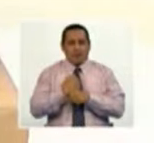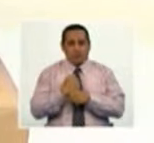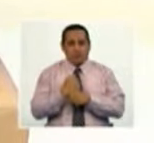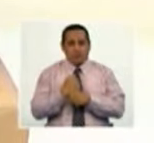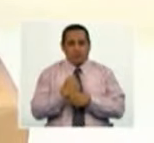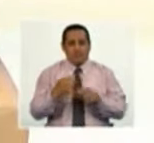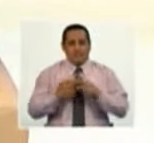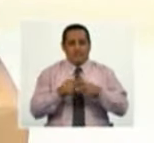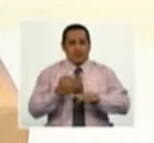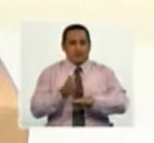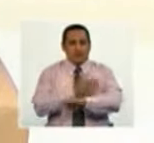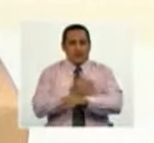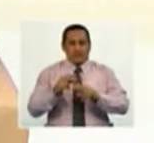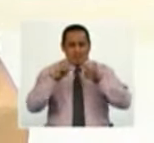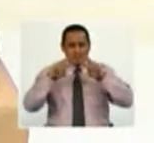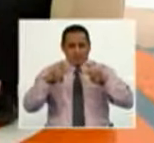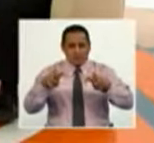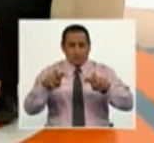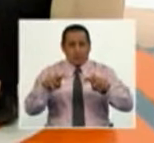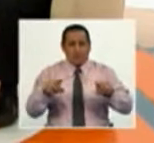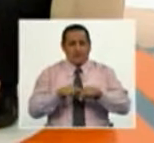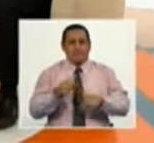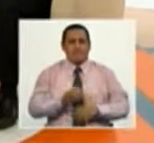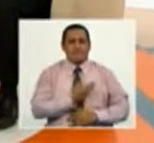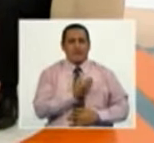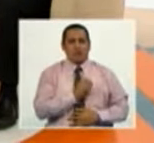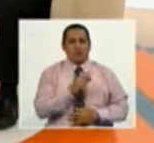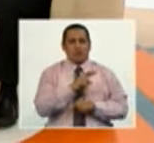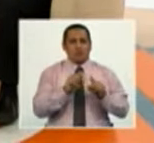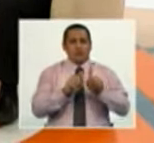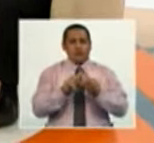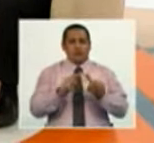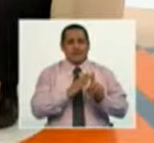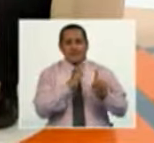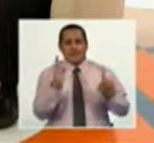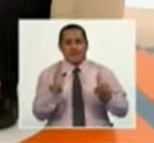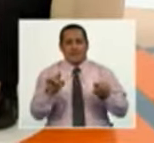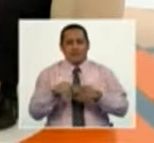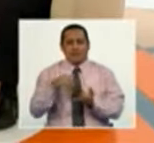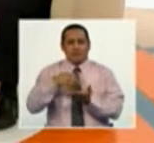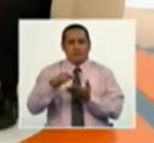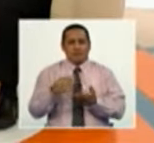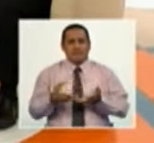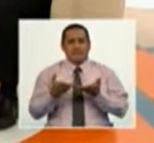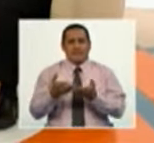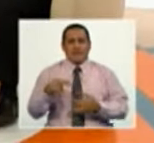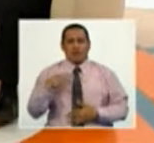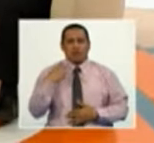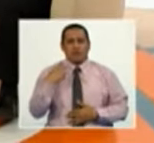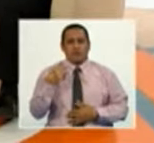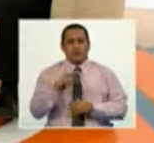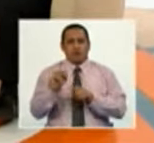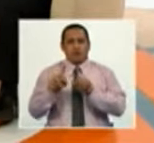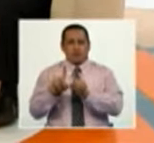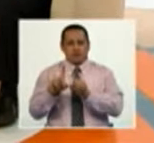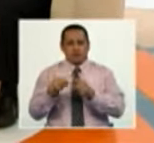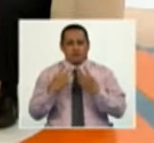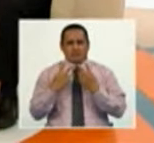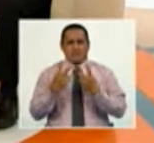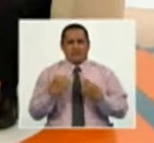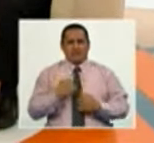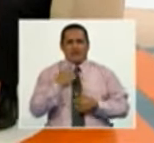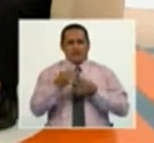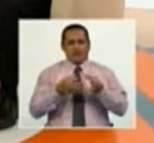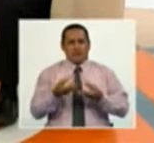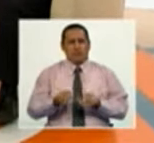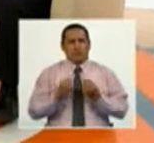acto de inicio de la investigación es de mayo del 2011 y sin embargo el despido recién se da en noviembre del 2011, ¿no? Entonces él